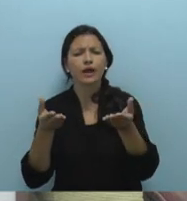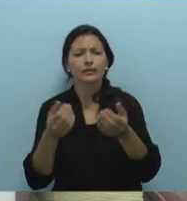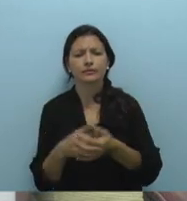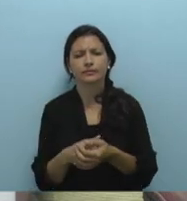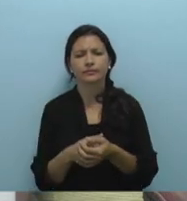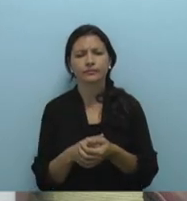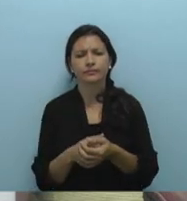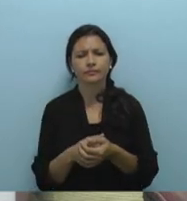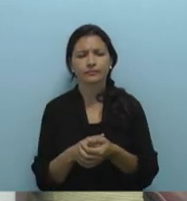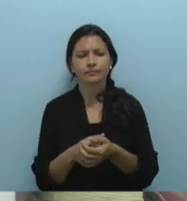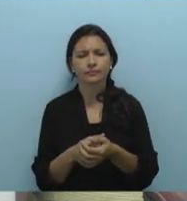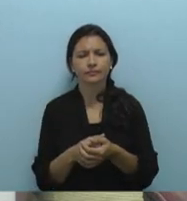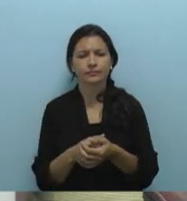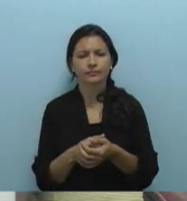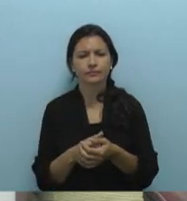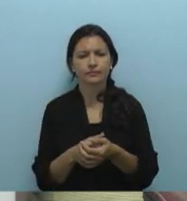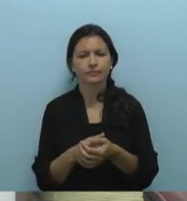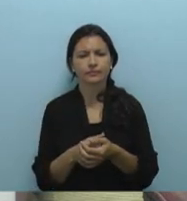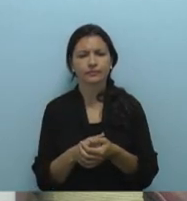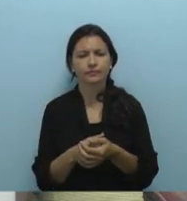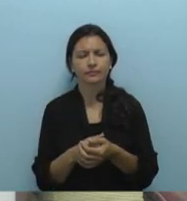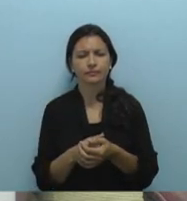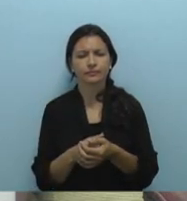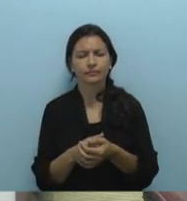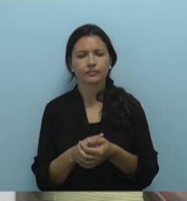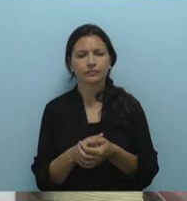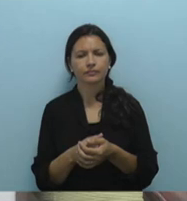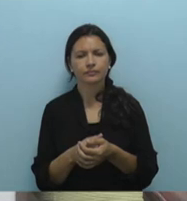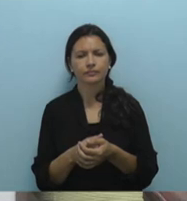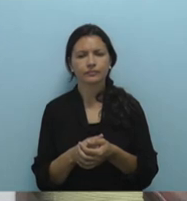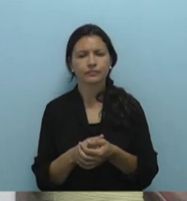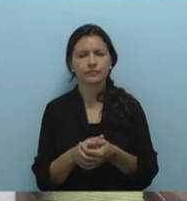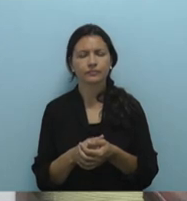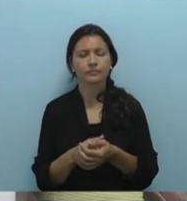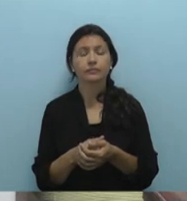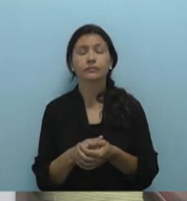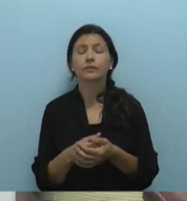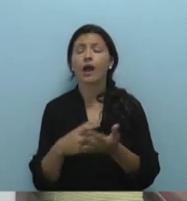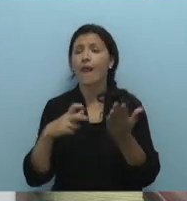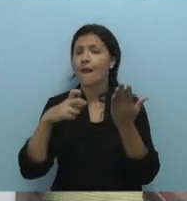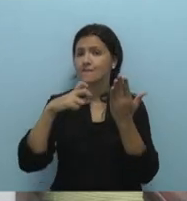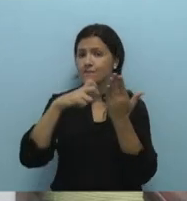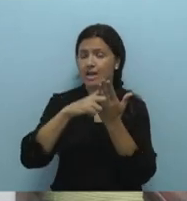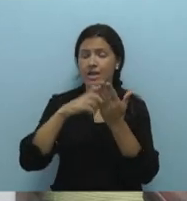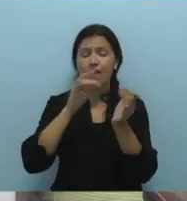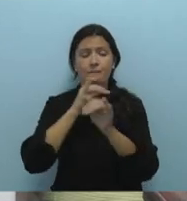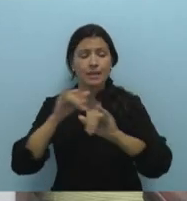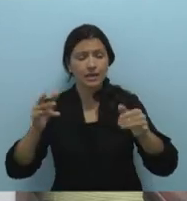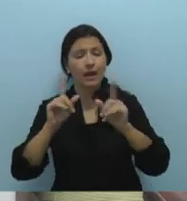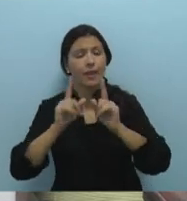clandestino. Y también creo que debe dar esas explicaciones porque se lo merecen los